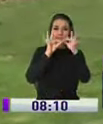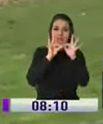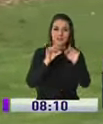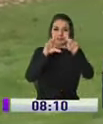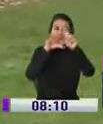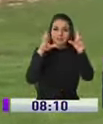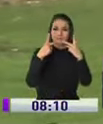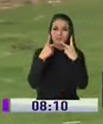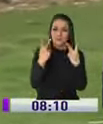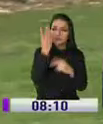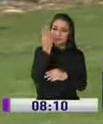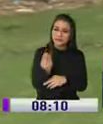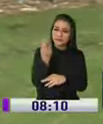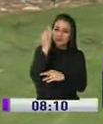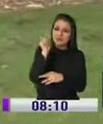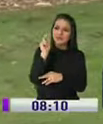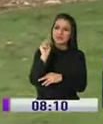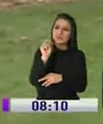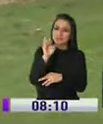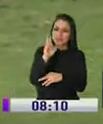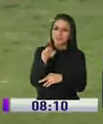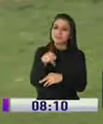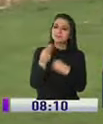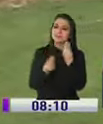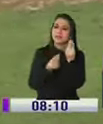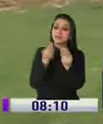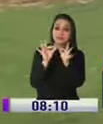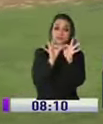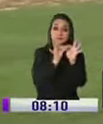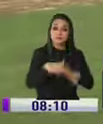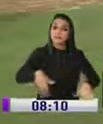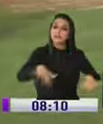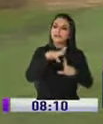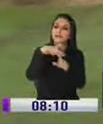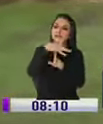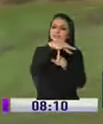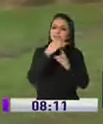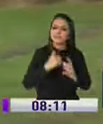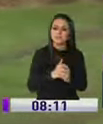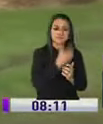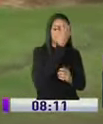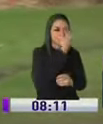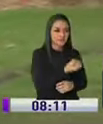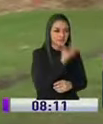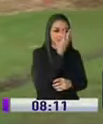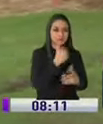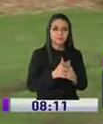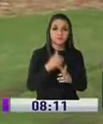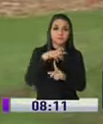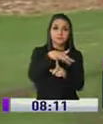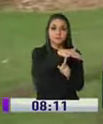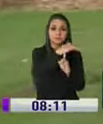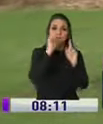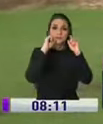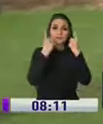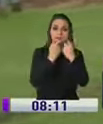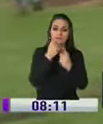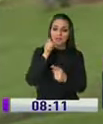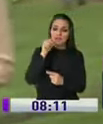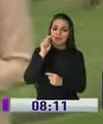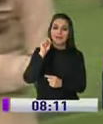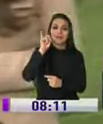Andrés. Coméntenos entonces, ¿qué es lo que se ha realizado en este parque? Muy buenos días. En el Parque Santa Anita realizamos el mantenimiento de lo que es los